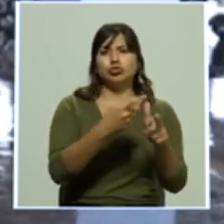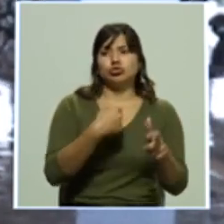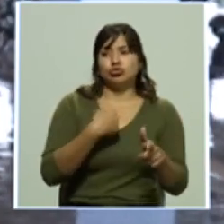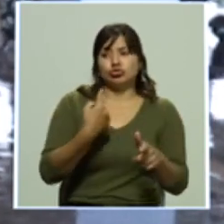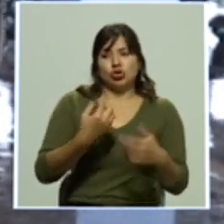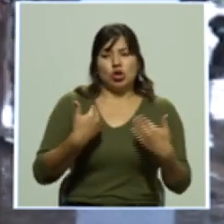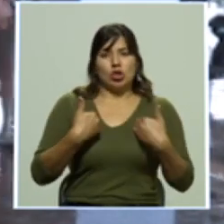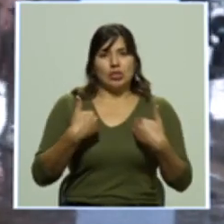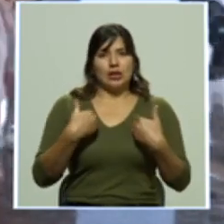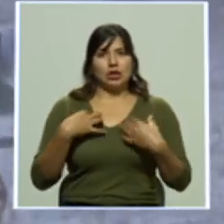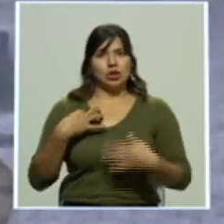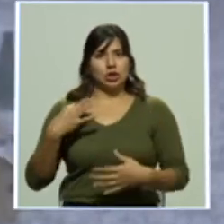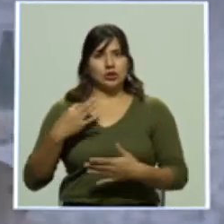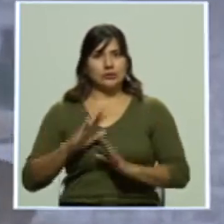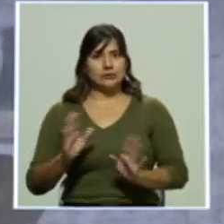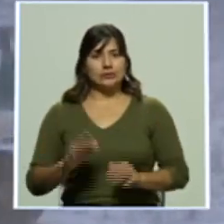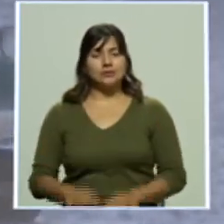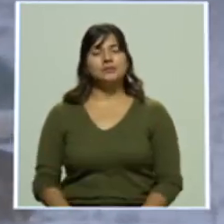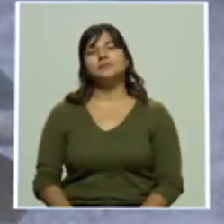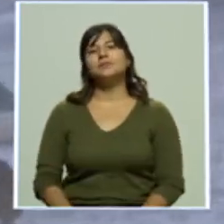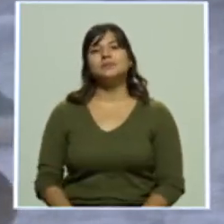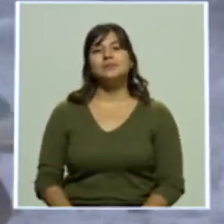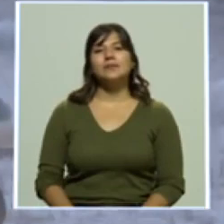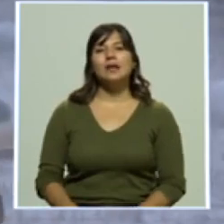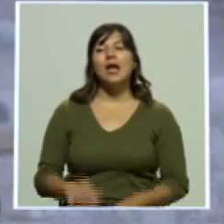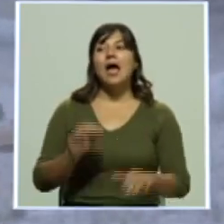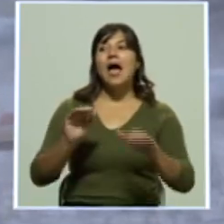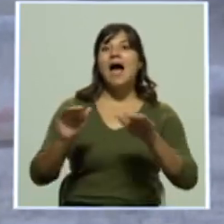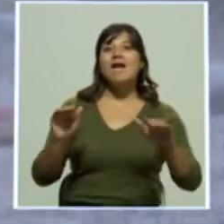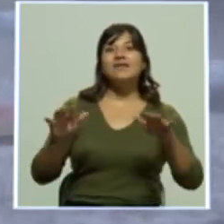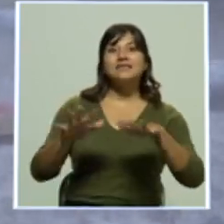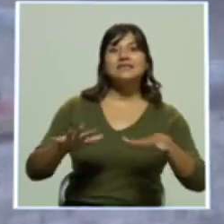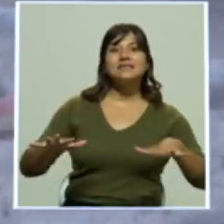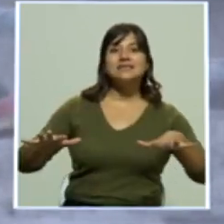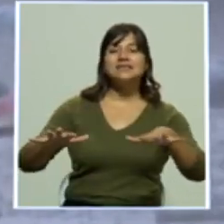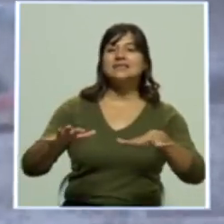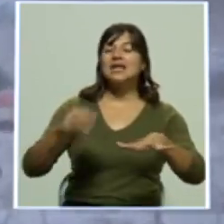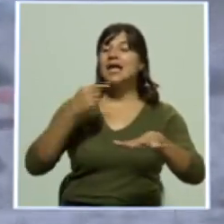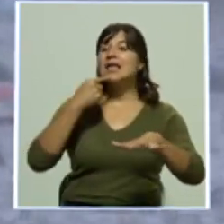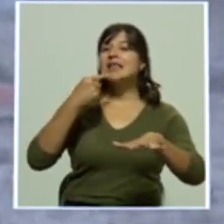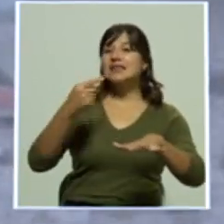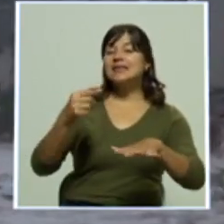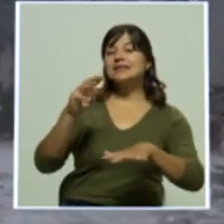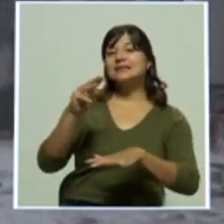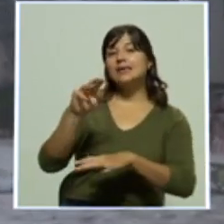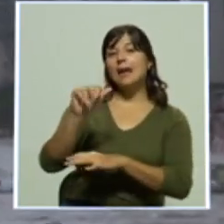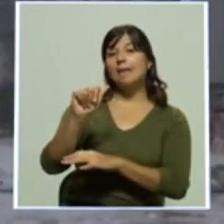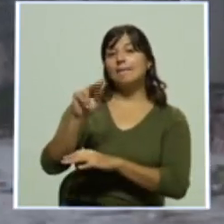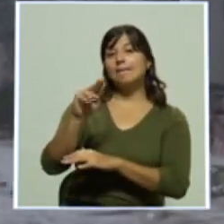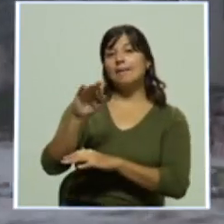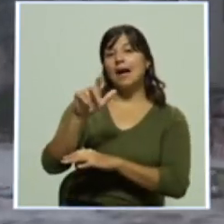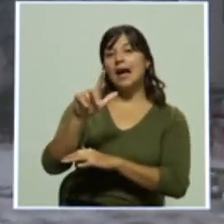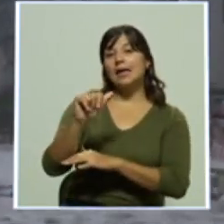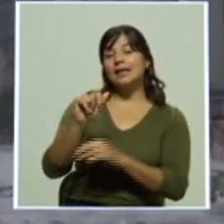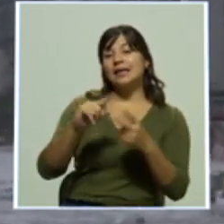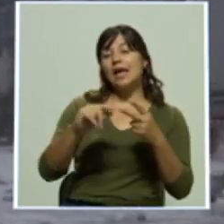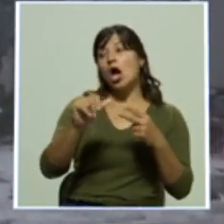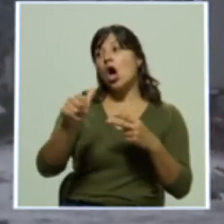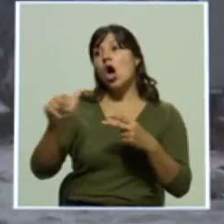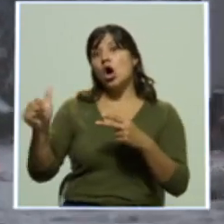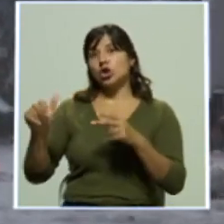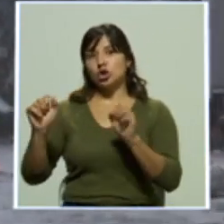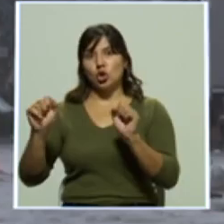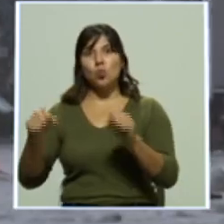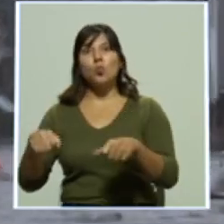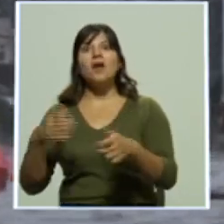ropa. Los servicios meteorológicos alertaron de que la costa, incluyendo Manila, podría verse asolada por marejadas